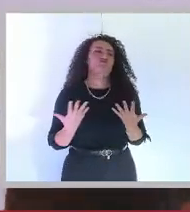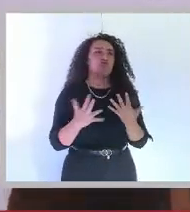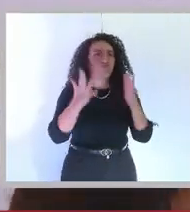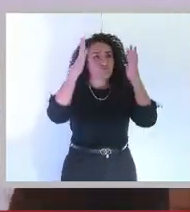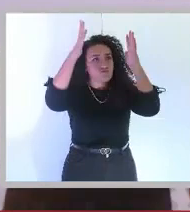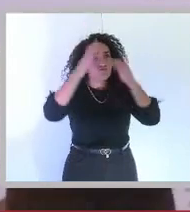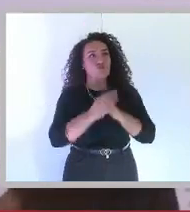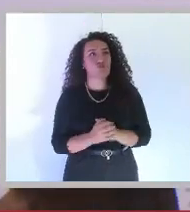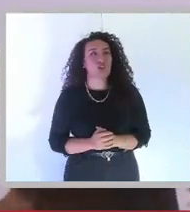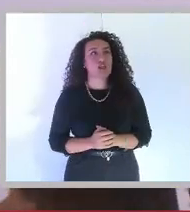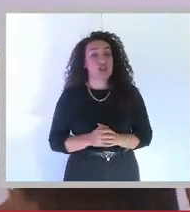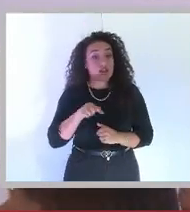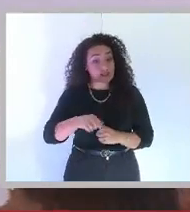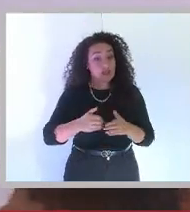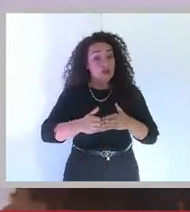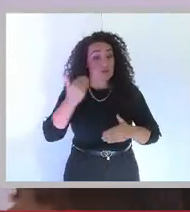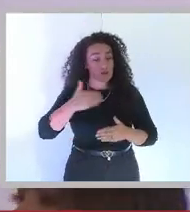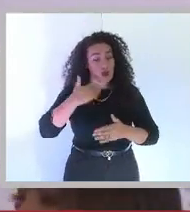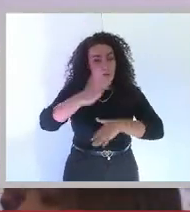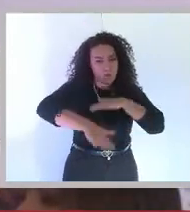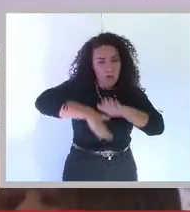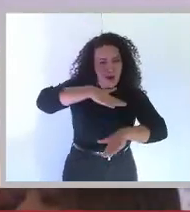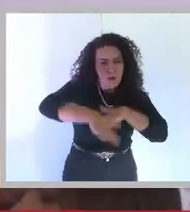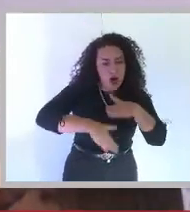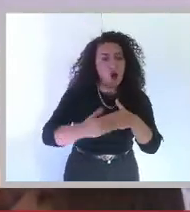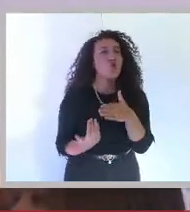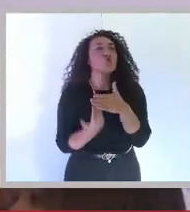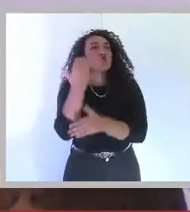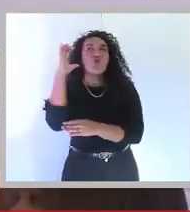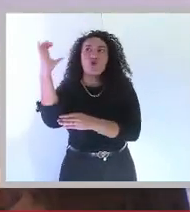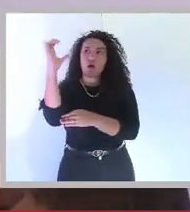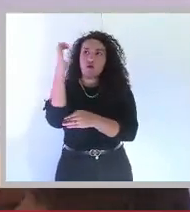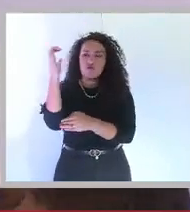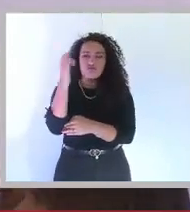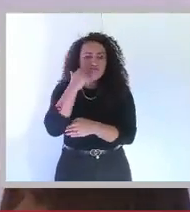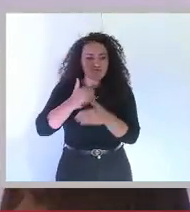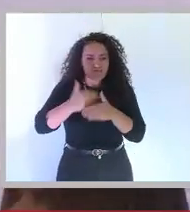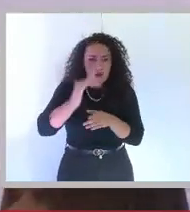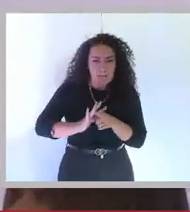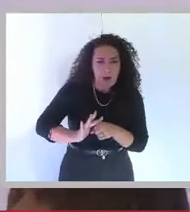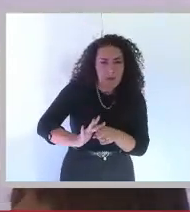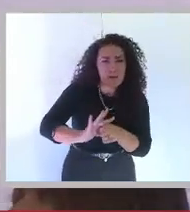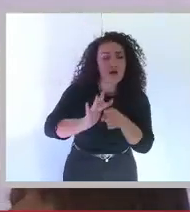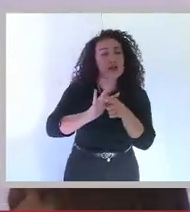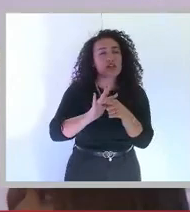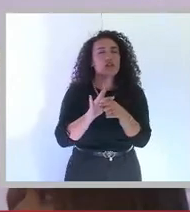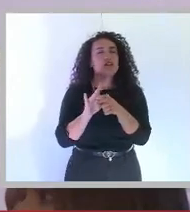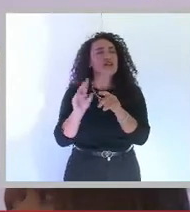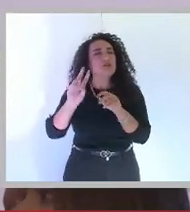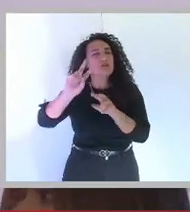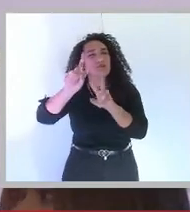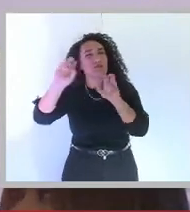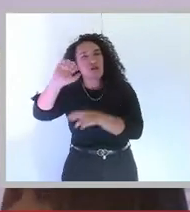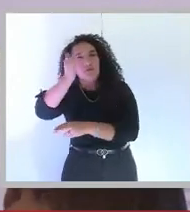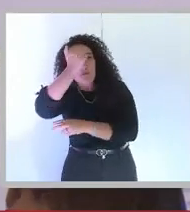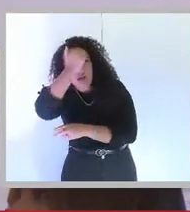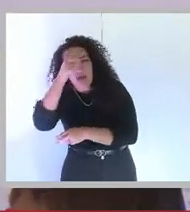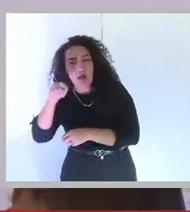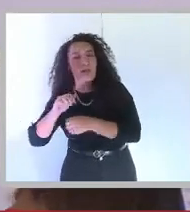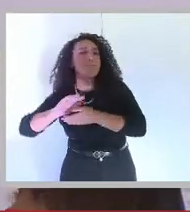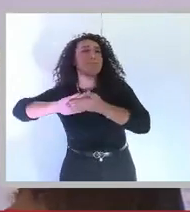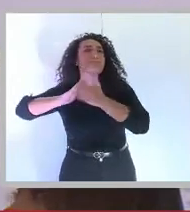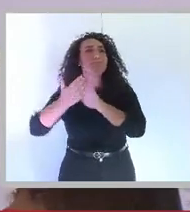para construir una nueva Colombia, una nueva región basada en la paz desde los territorios, la paz desde